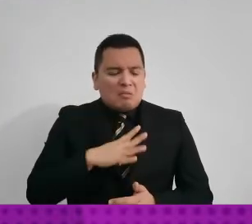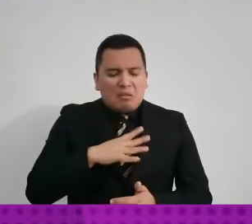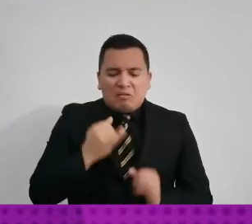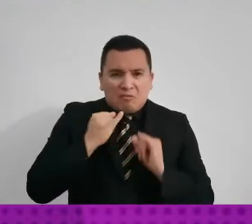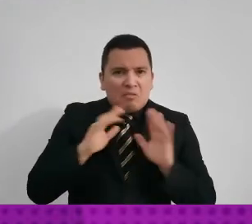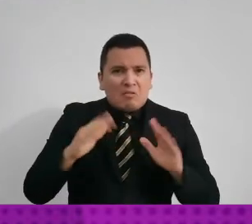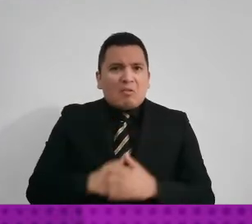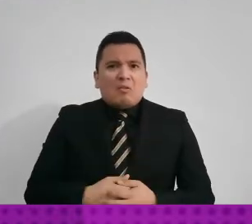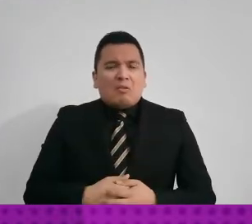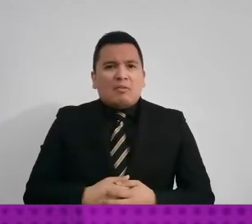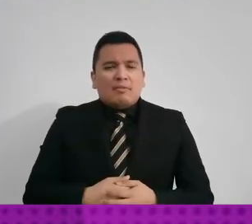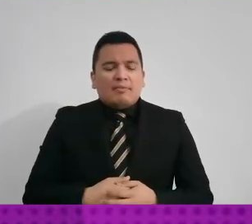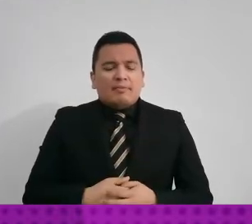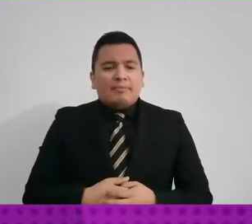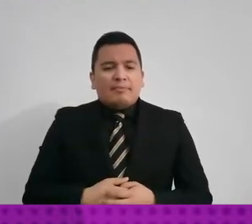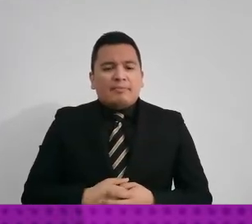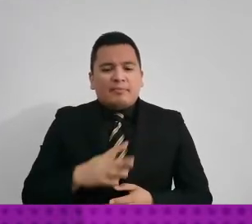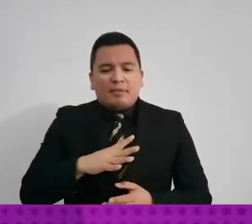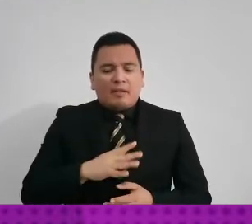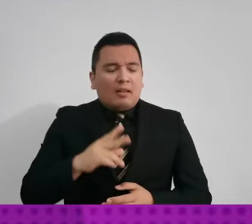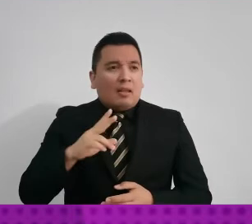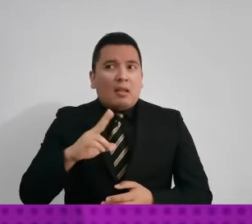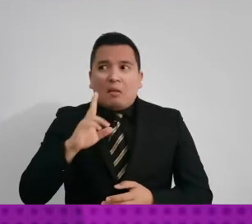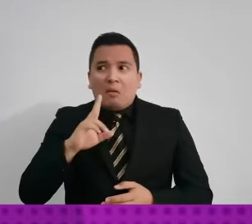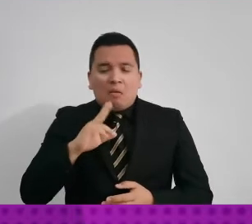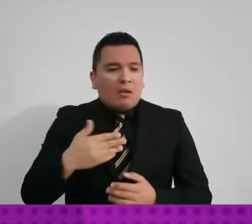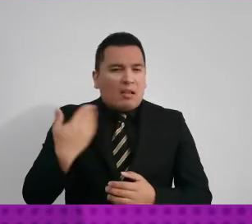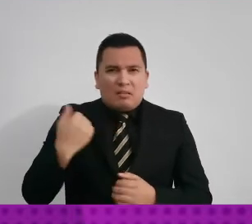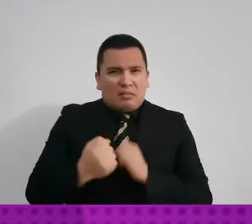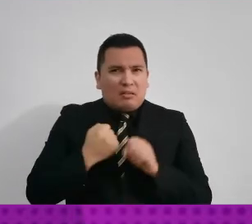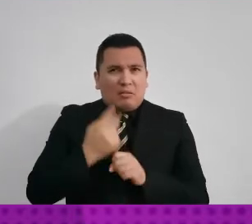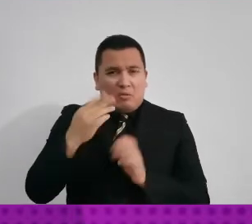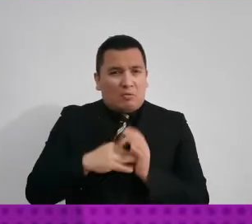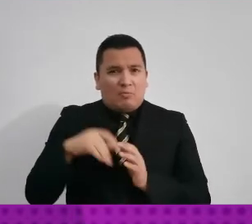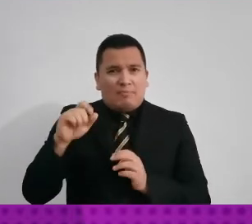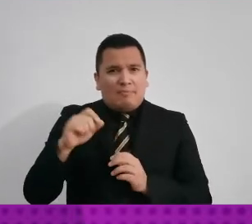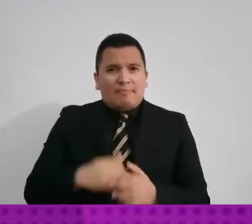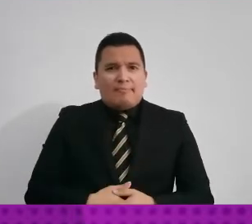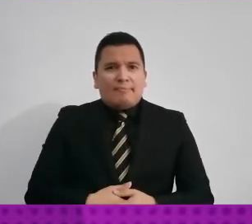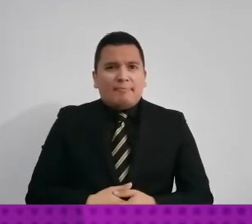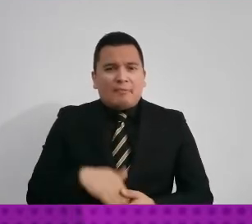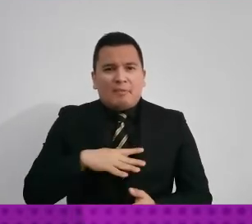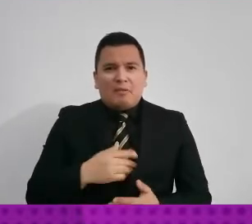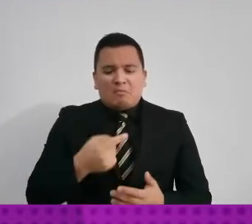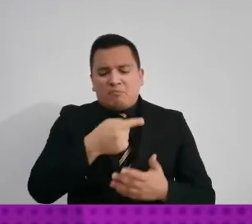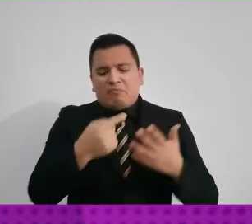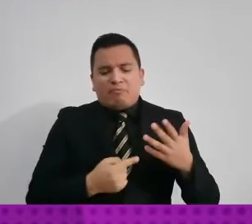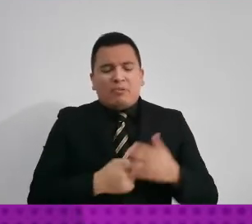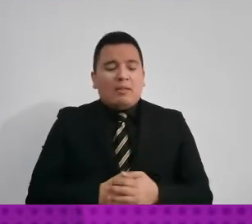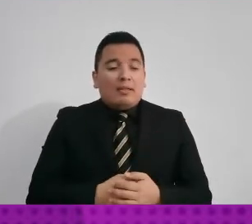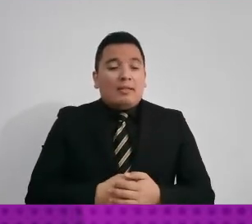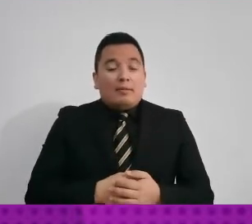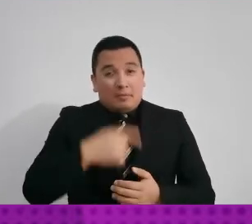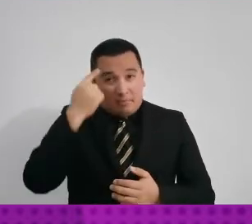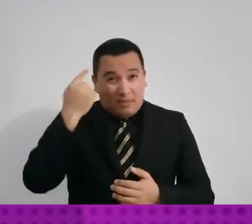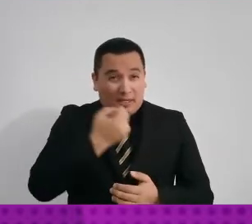muy bien, prácticamente tenemos esa información, señor secretario, en el registro que ya se llevó a cabo en el 2020, que ahorita mencionaba usted, con todas